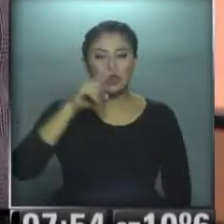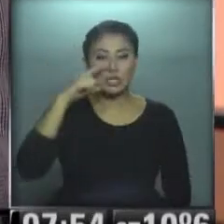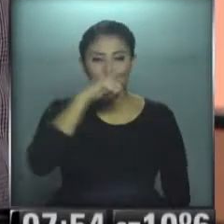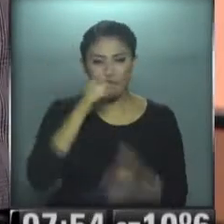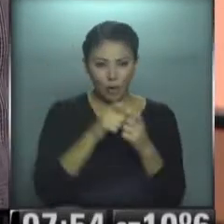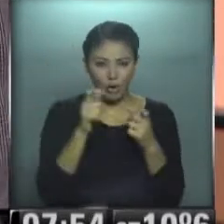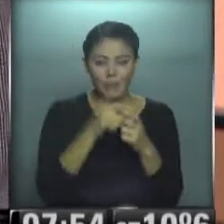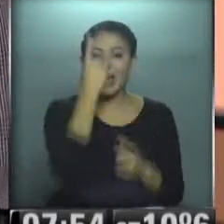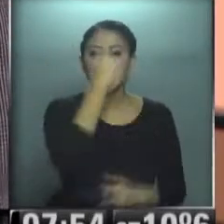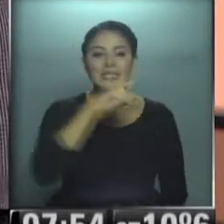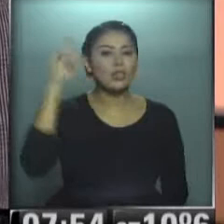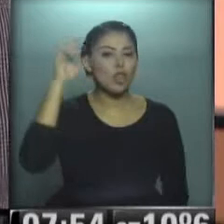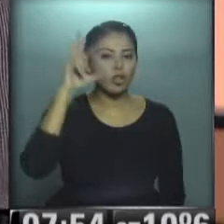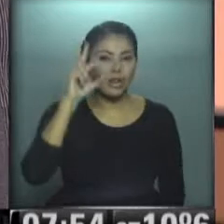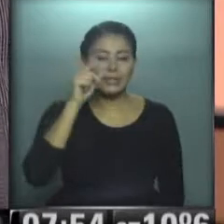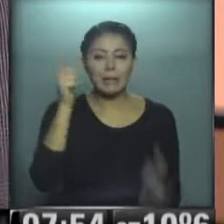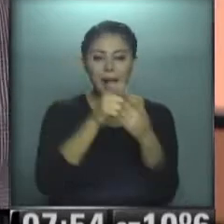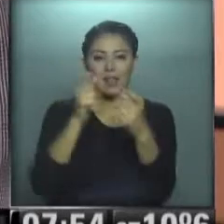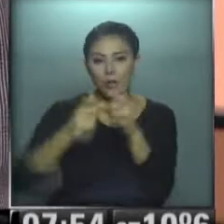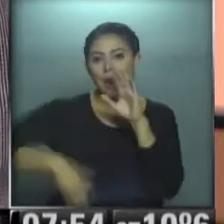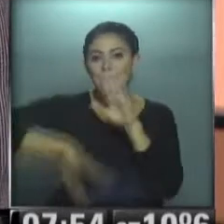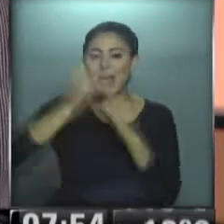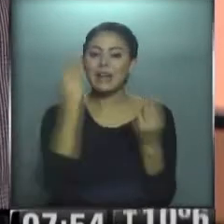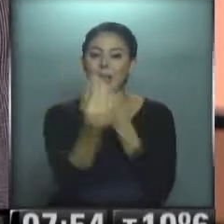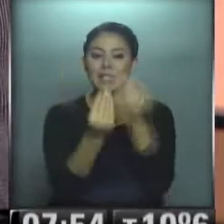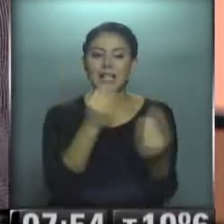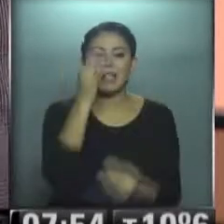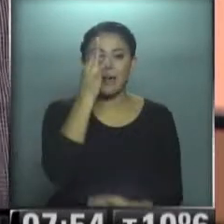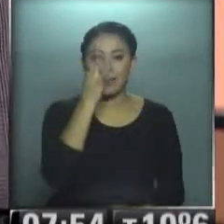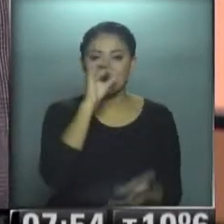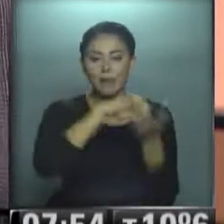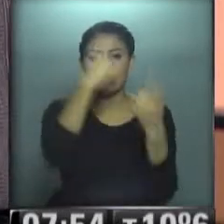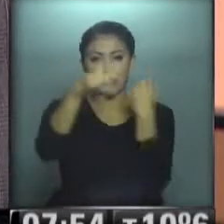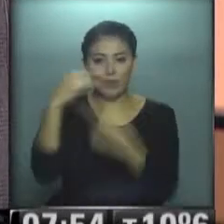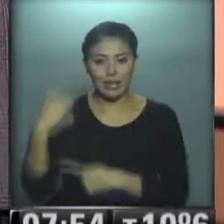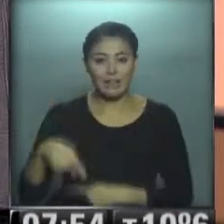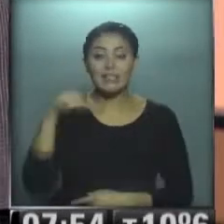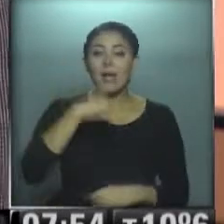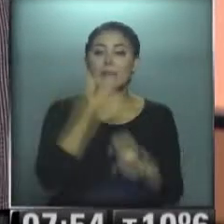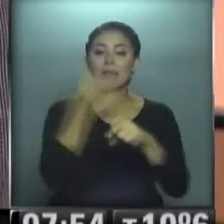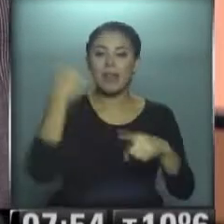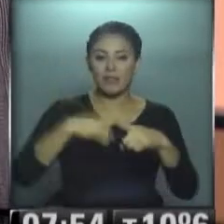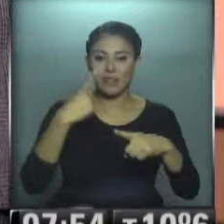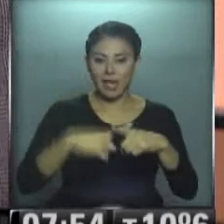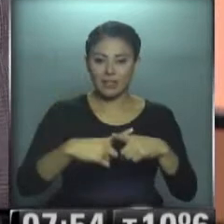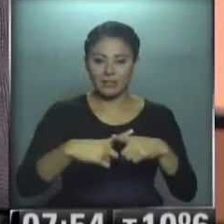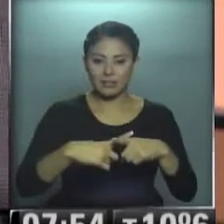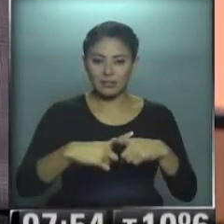7, con más de 130 películas representando a 20 países. Y es la primera edición de este festival